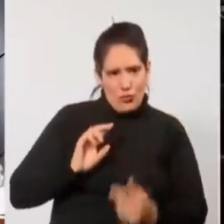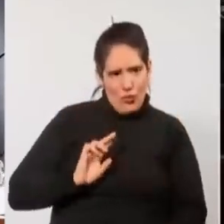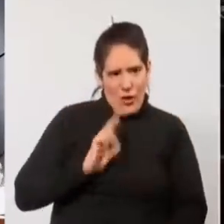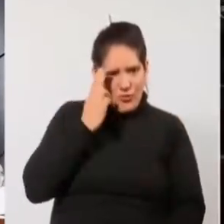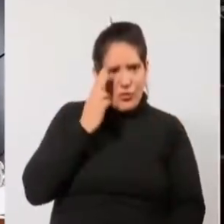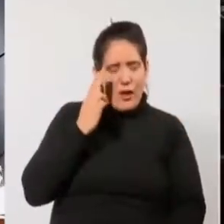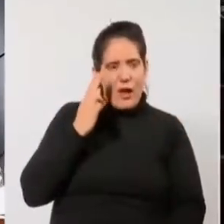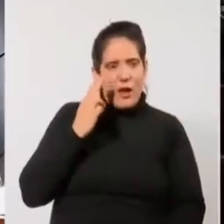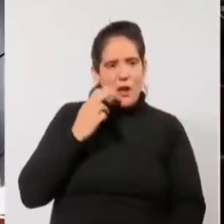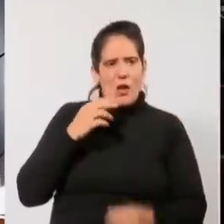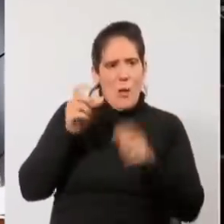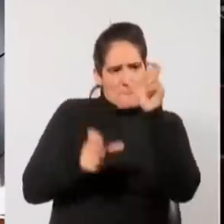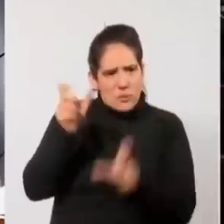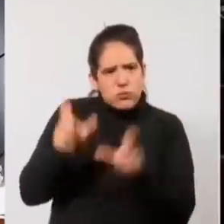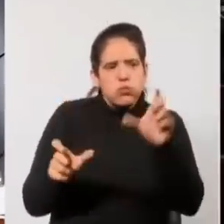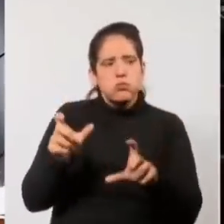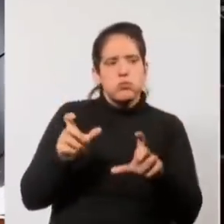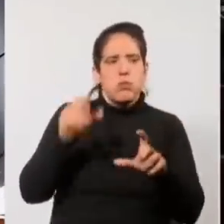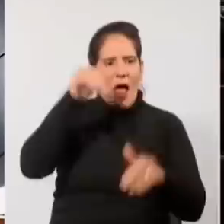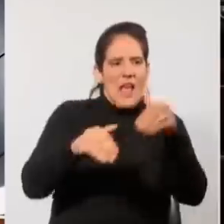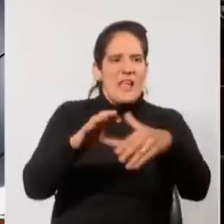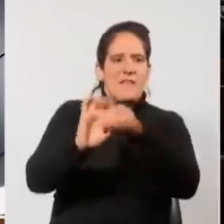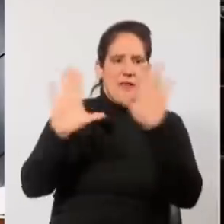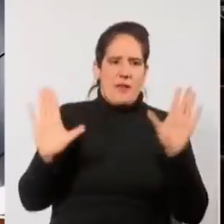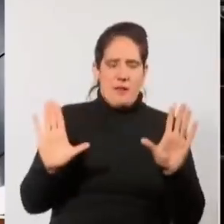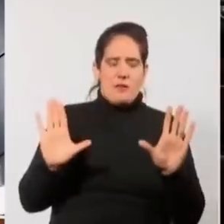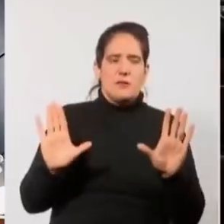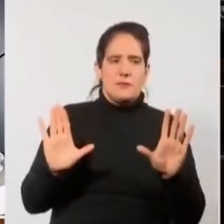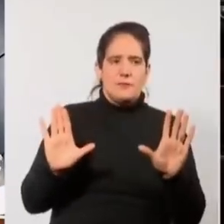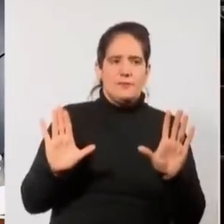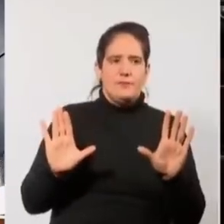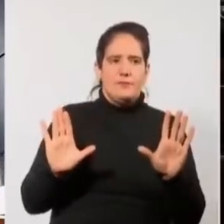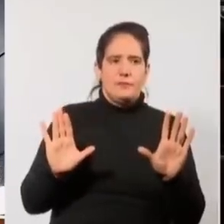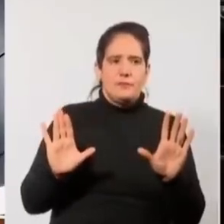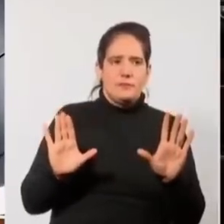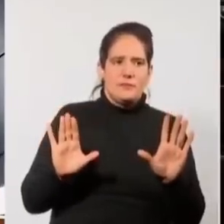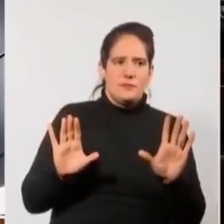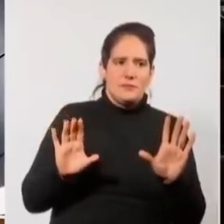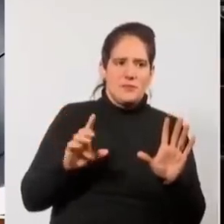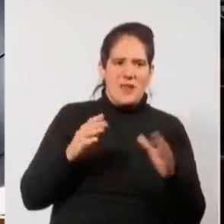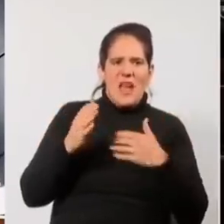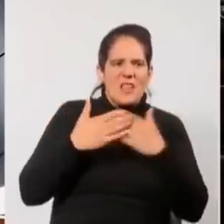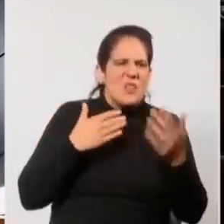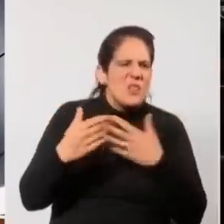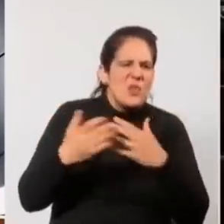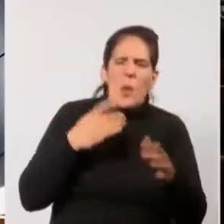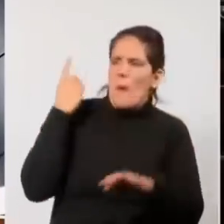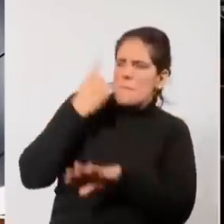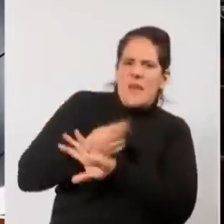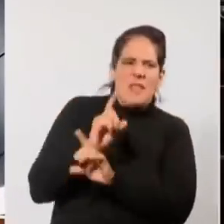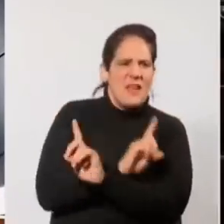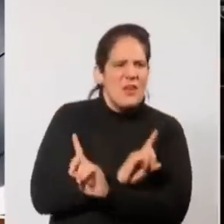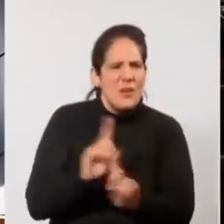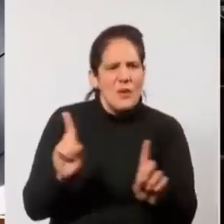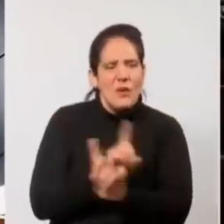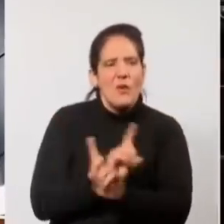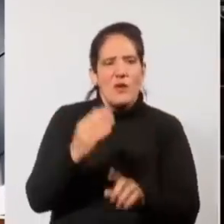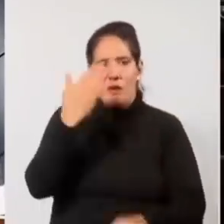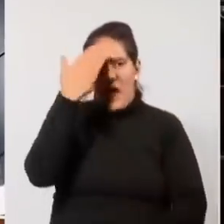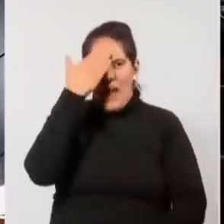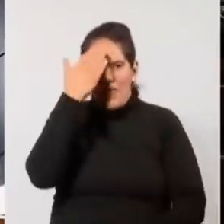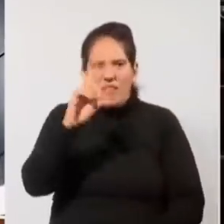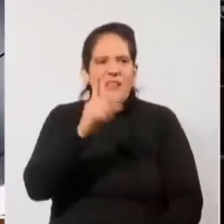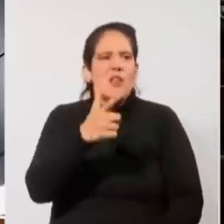nacionales, populares y democráticos. ¿Y qué tenemos? A nosotros no nos manda nadie. En el frente no